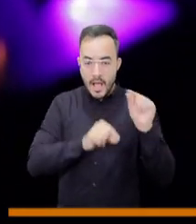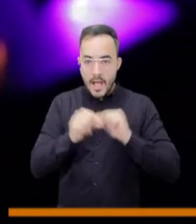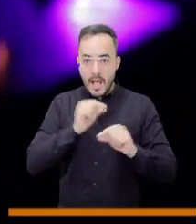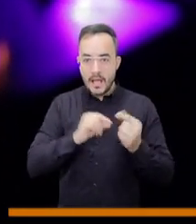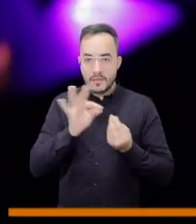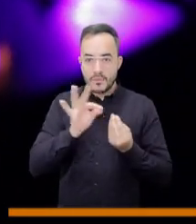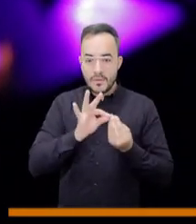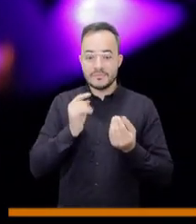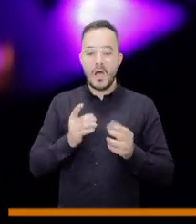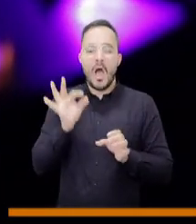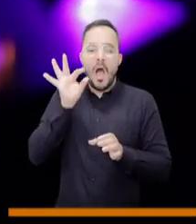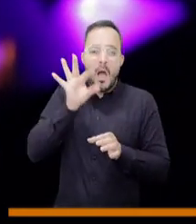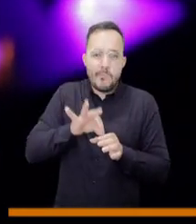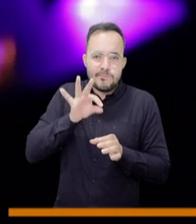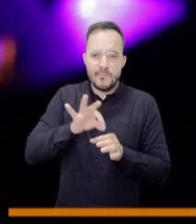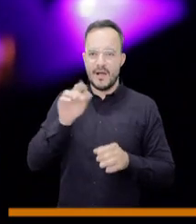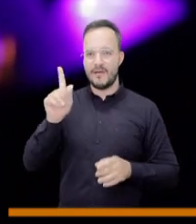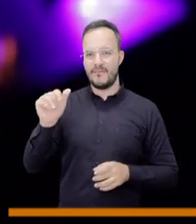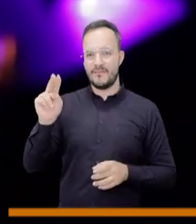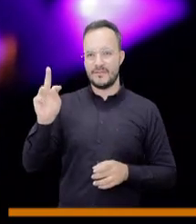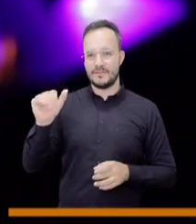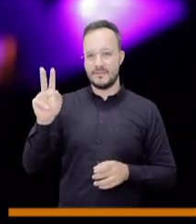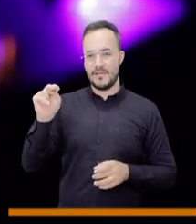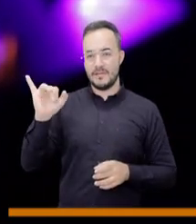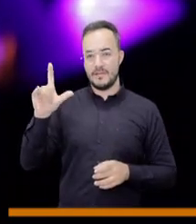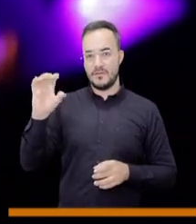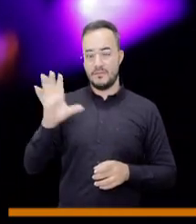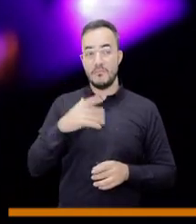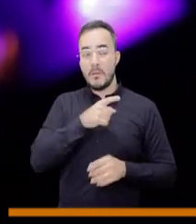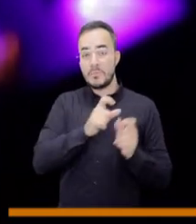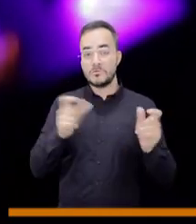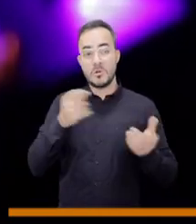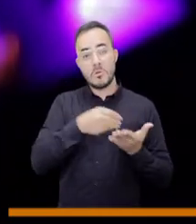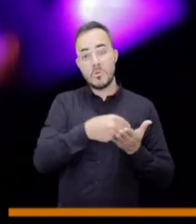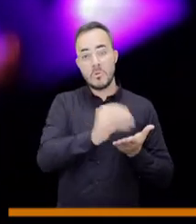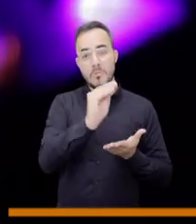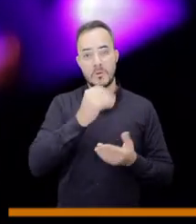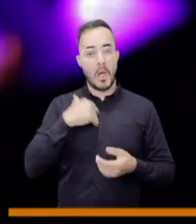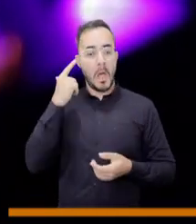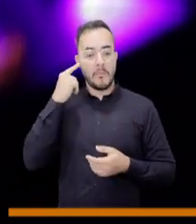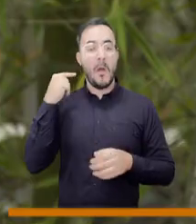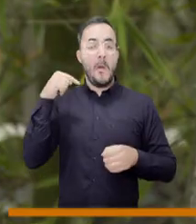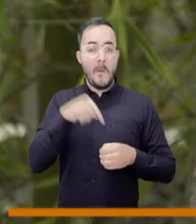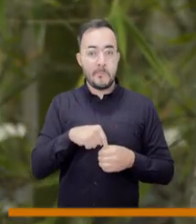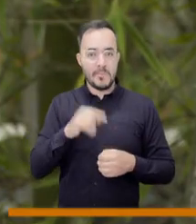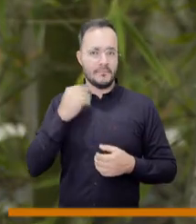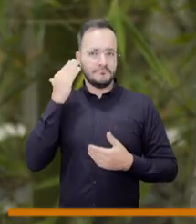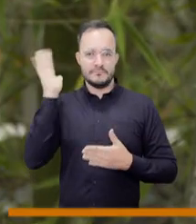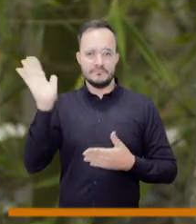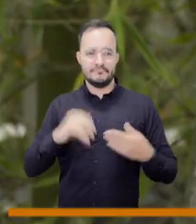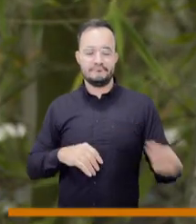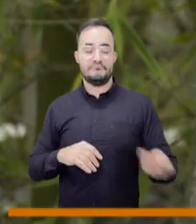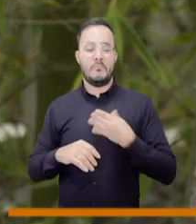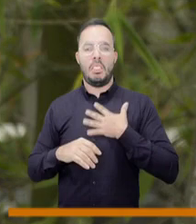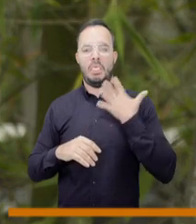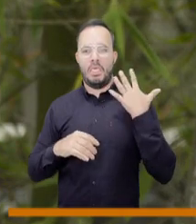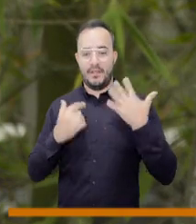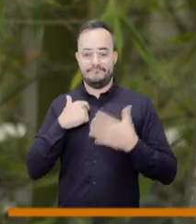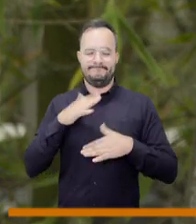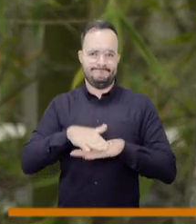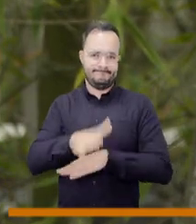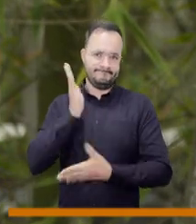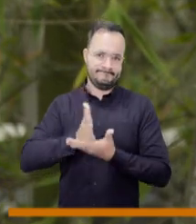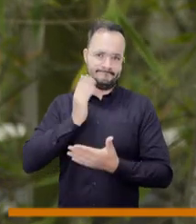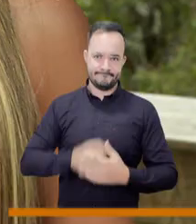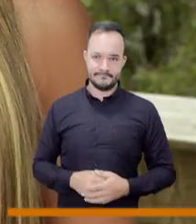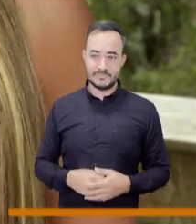con fentanilo. Y la persona no sabe que está consumiendo fentanilo y de ahí los riesgos y consecuencias